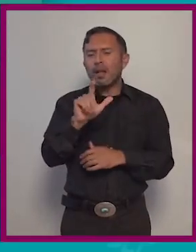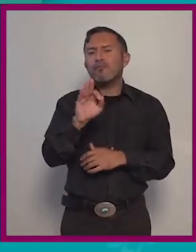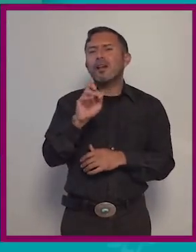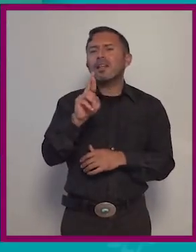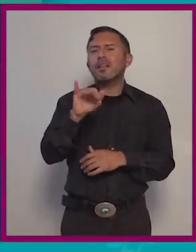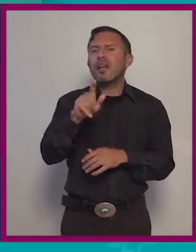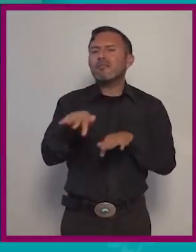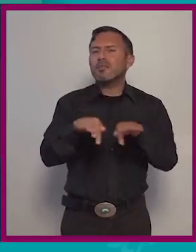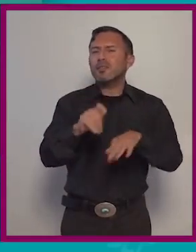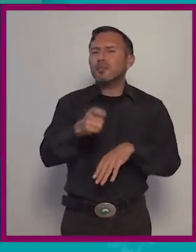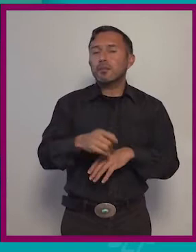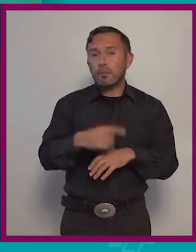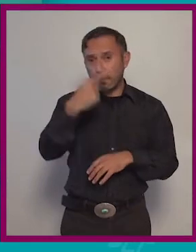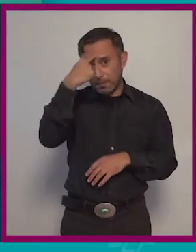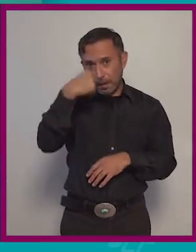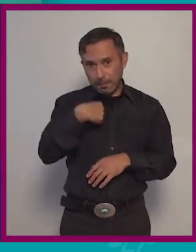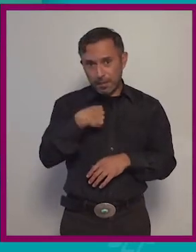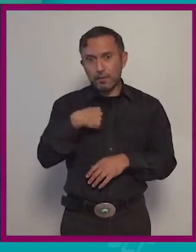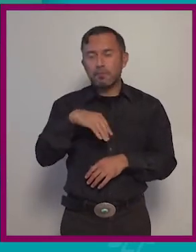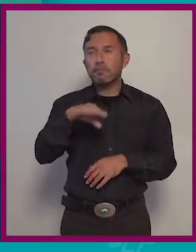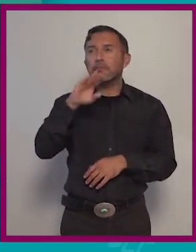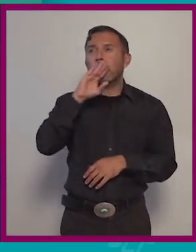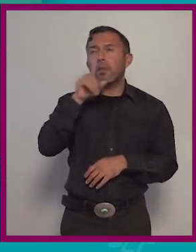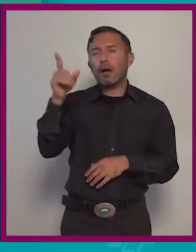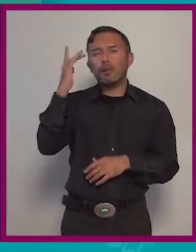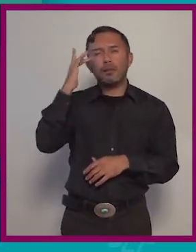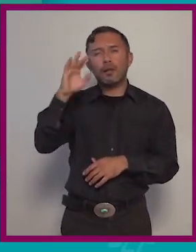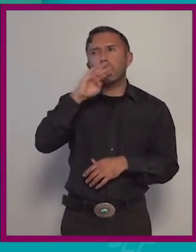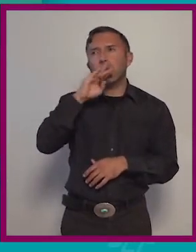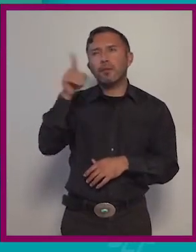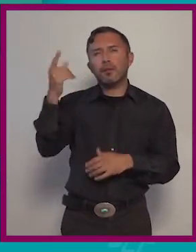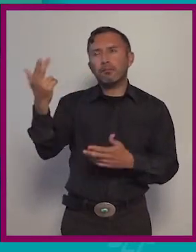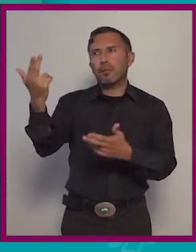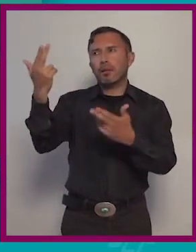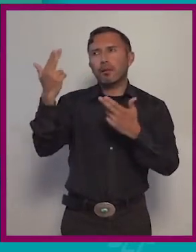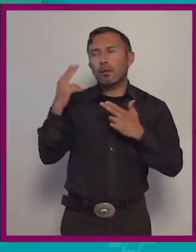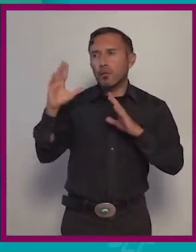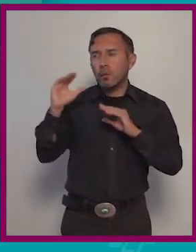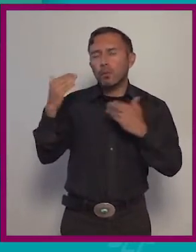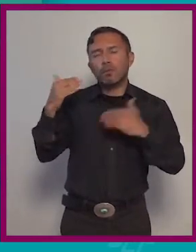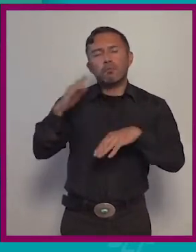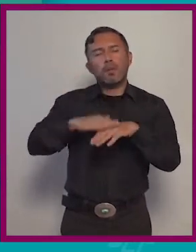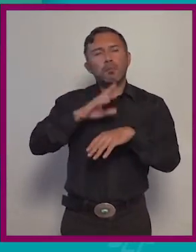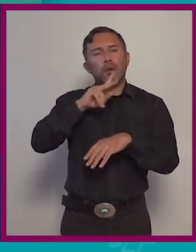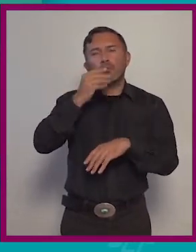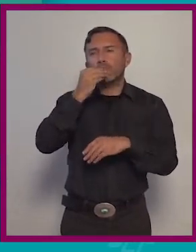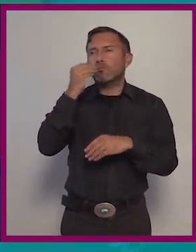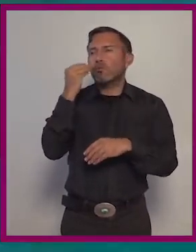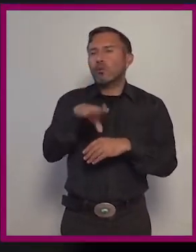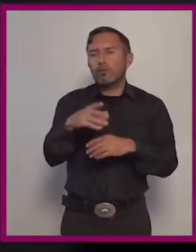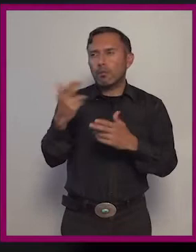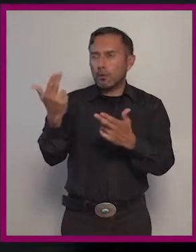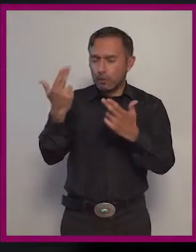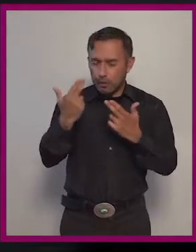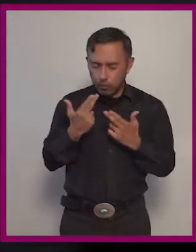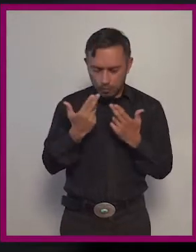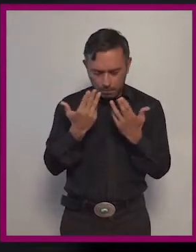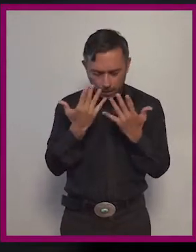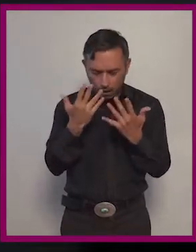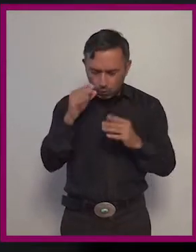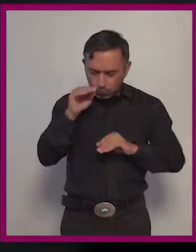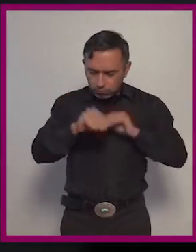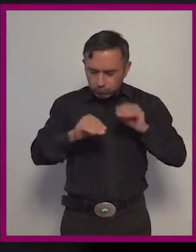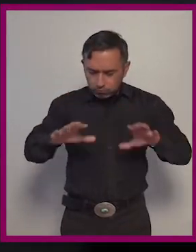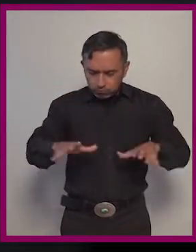profesión que mi Santa Madre me haya dejado de herencia, es la mejor herencia que me dejó en mis manos, porque